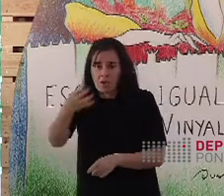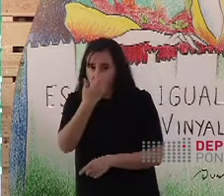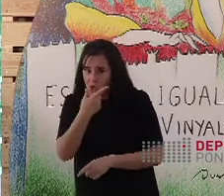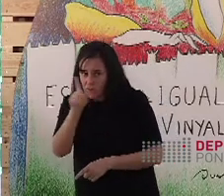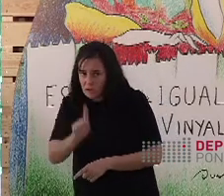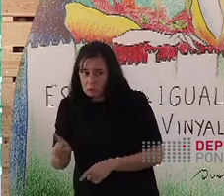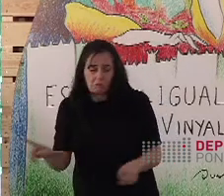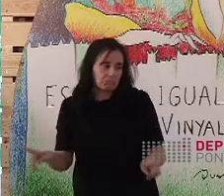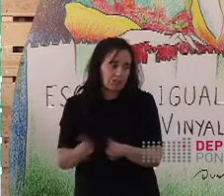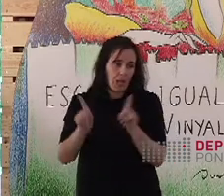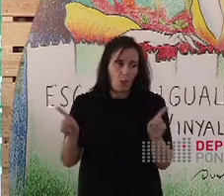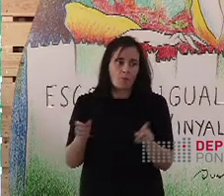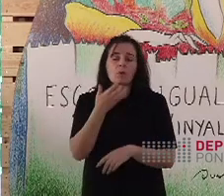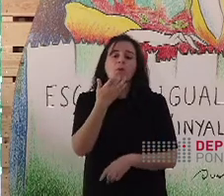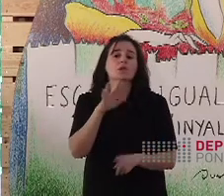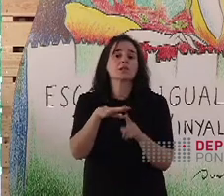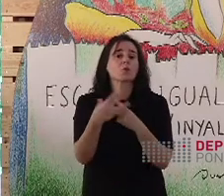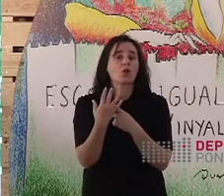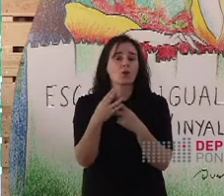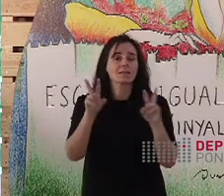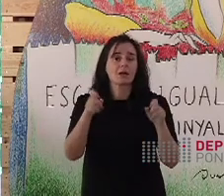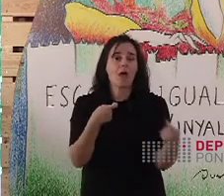situacións detectadas de trata